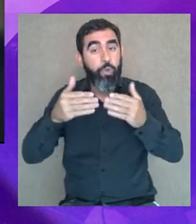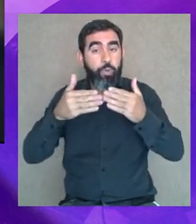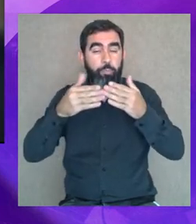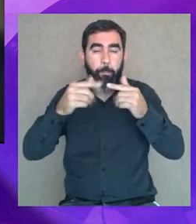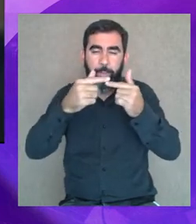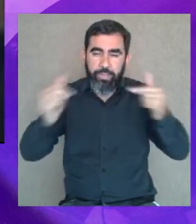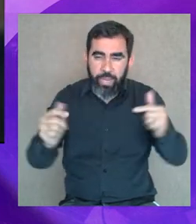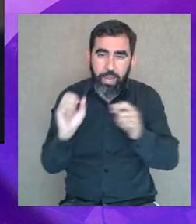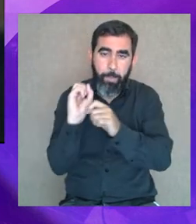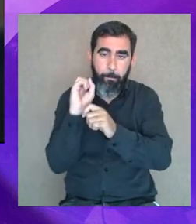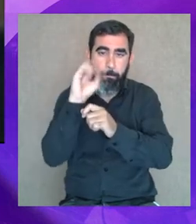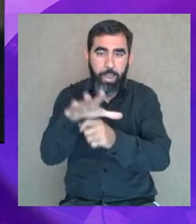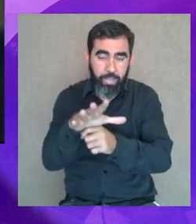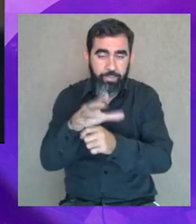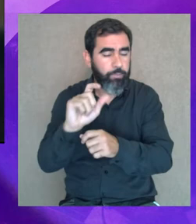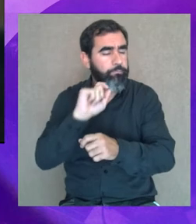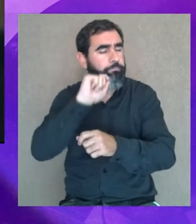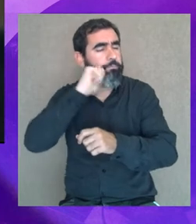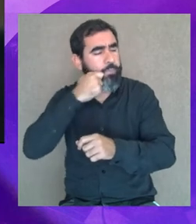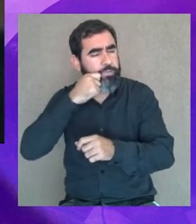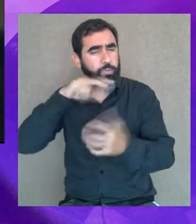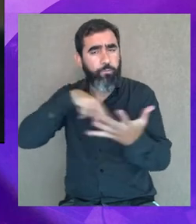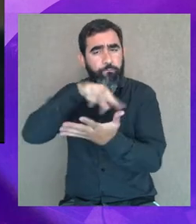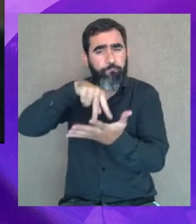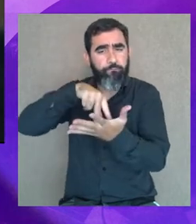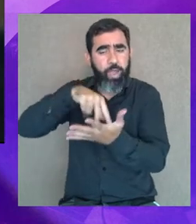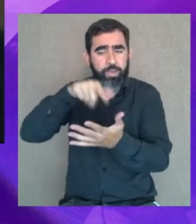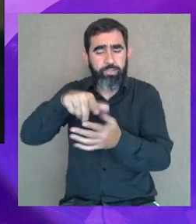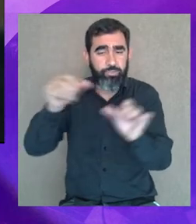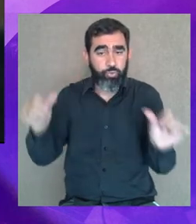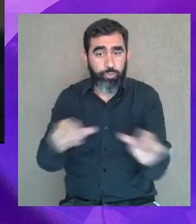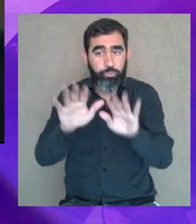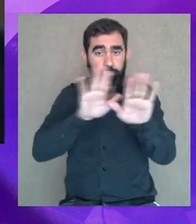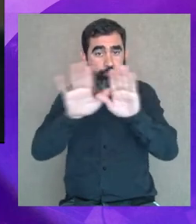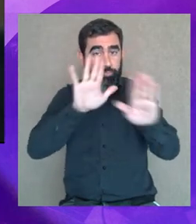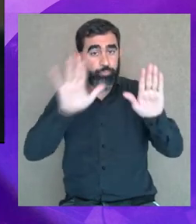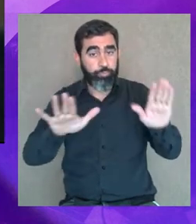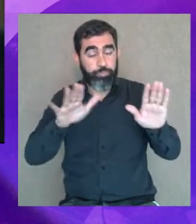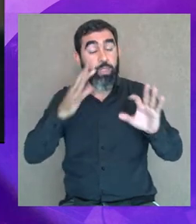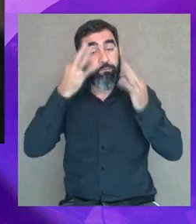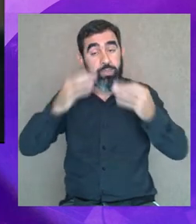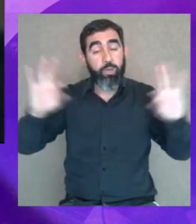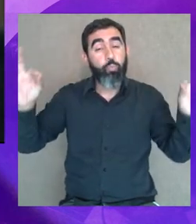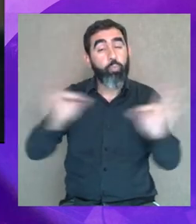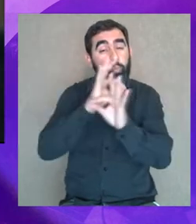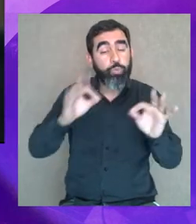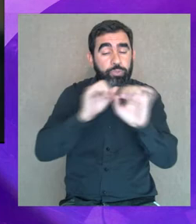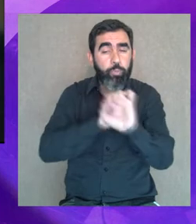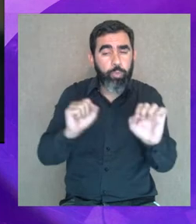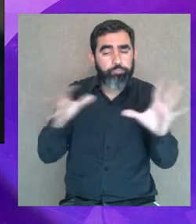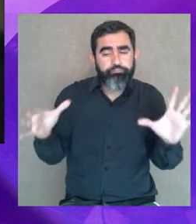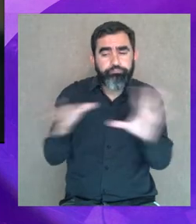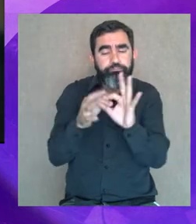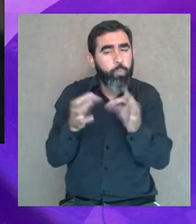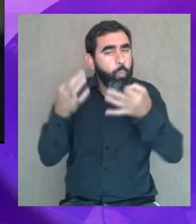con un montón de materiales si es ese baile precioso me deja por familia que la puso a disposición y tuvo el artista y el baile y si pudo ver